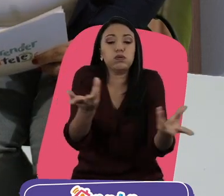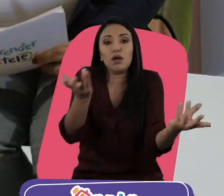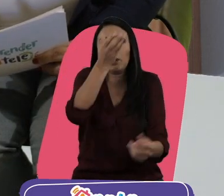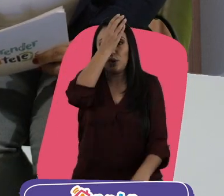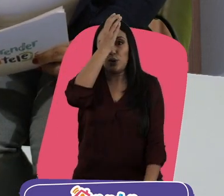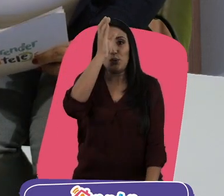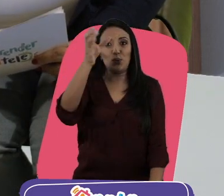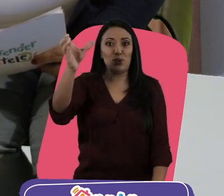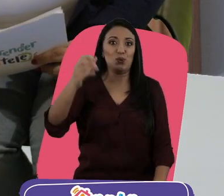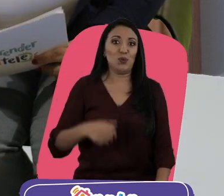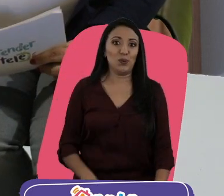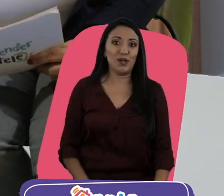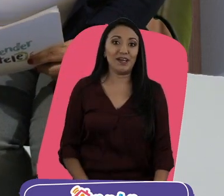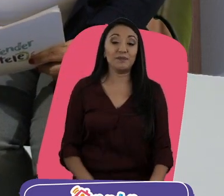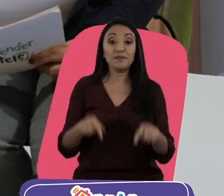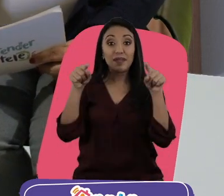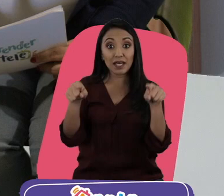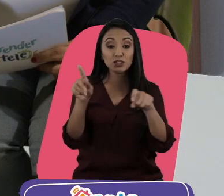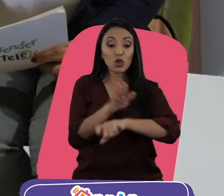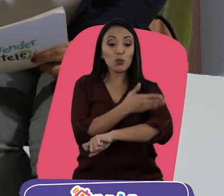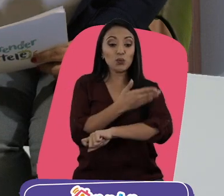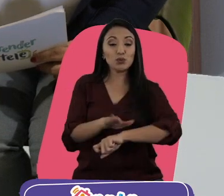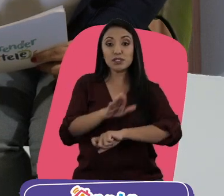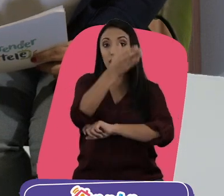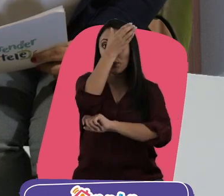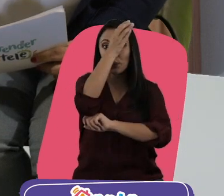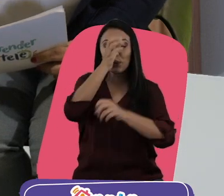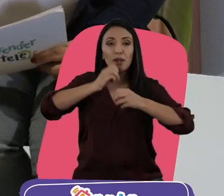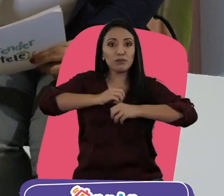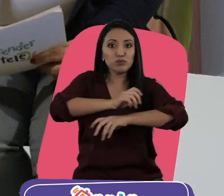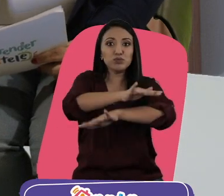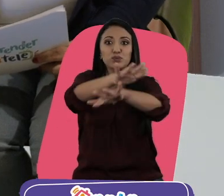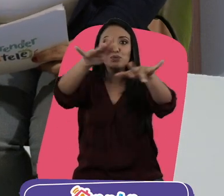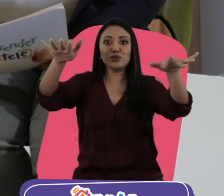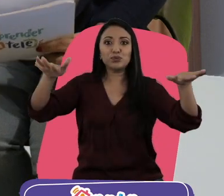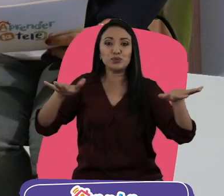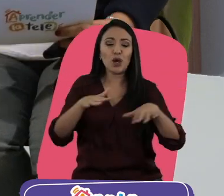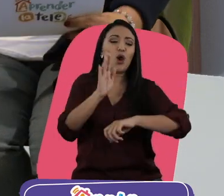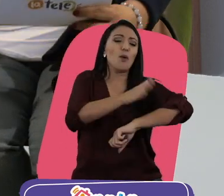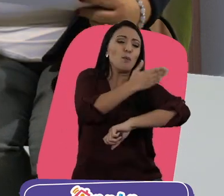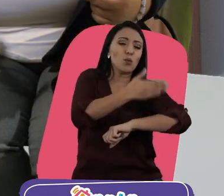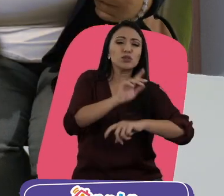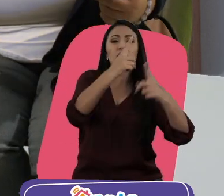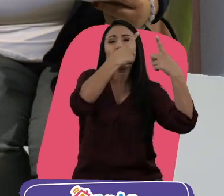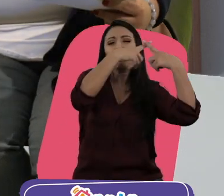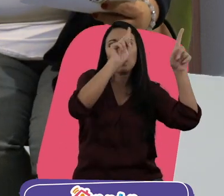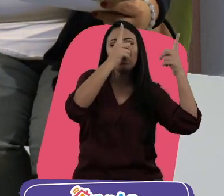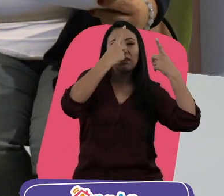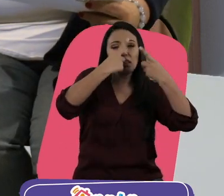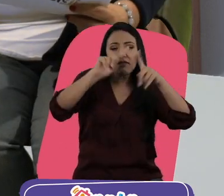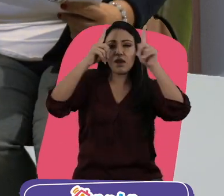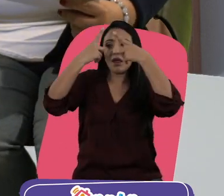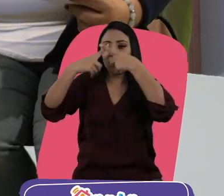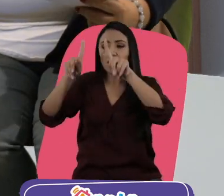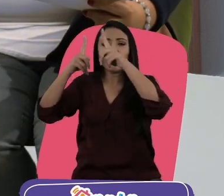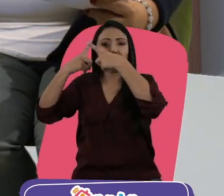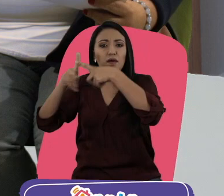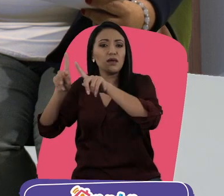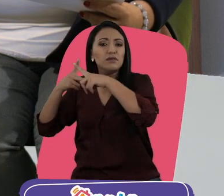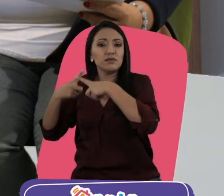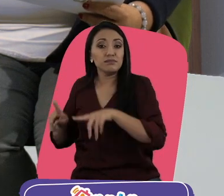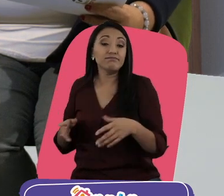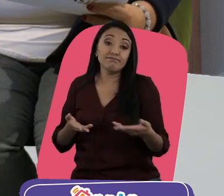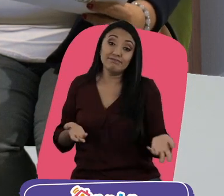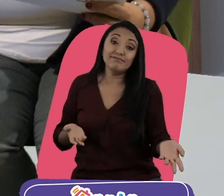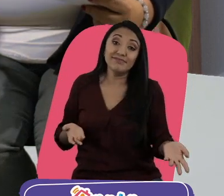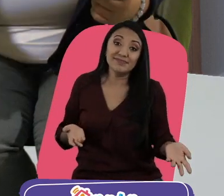cultura. Nos relacionamos con la música interculturalmente. Uh-huh. Cómo disfrutamos de un San Juanito, de una bomba, cómo disfrutamos de